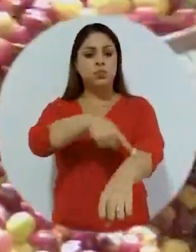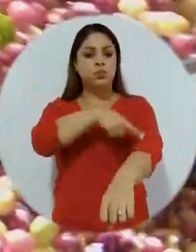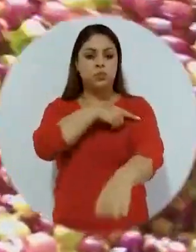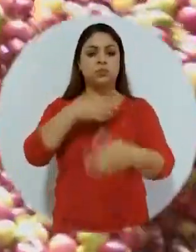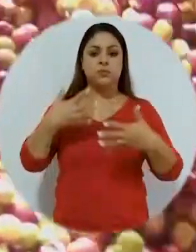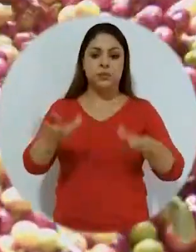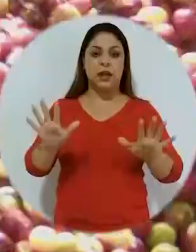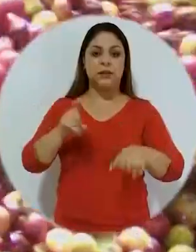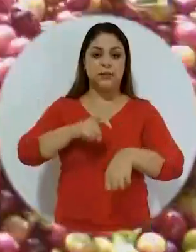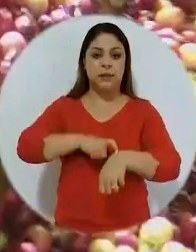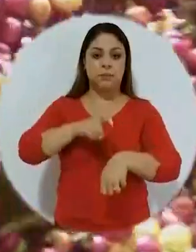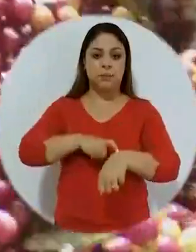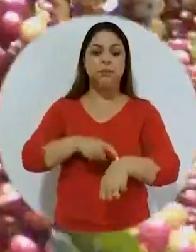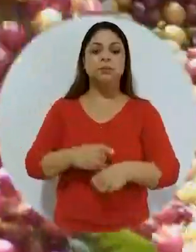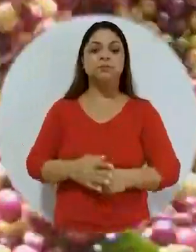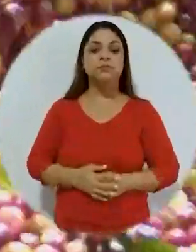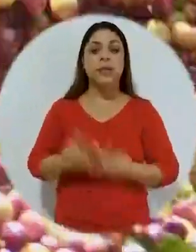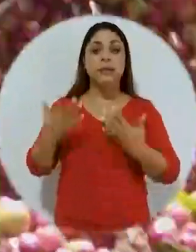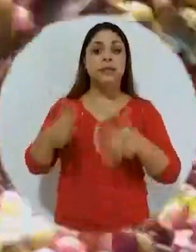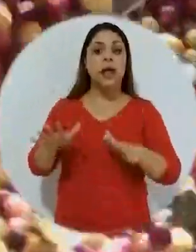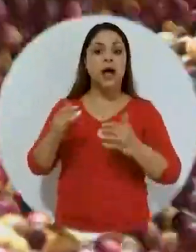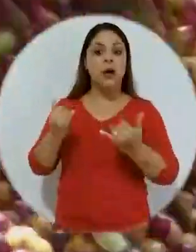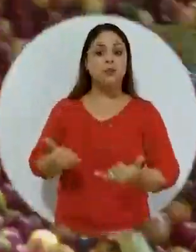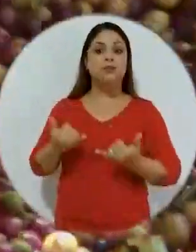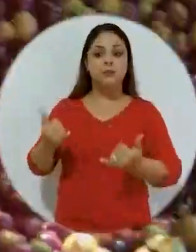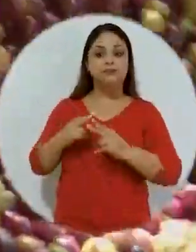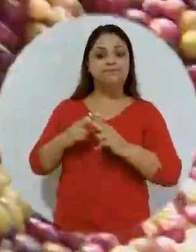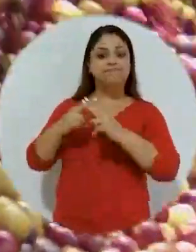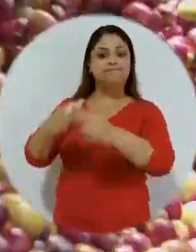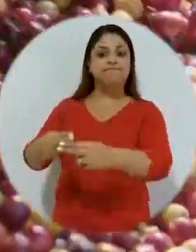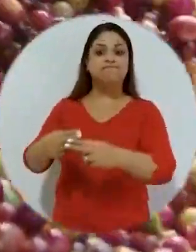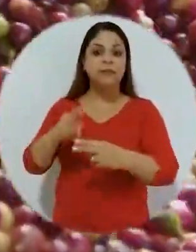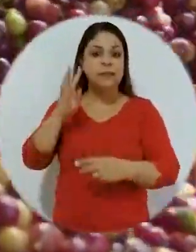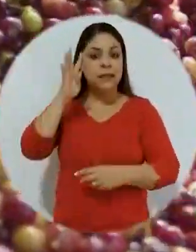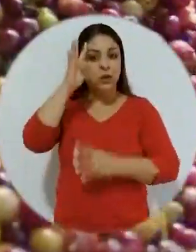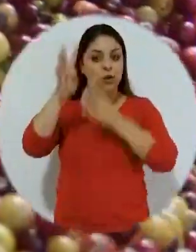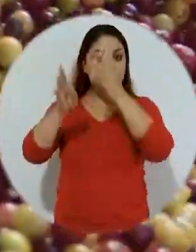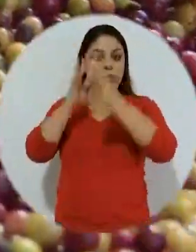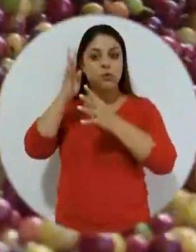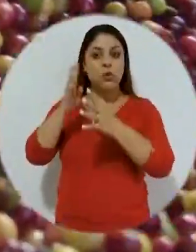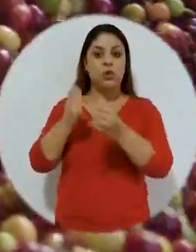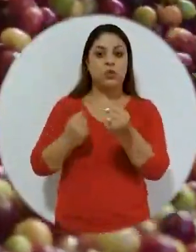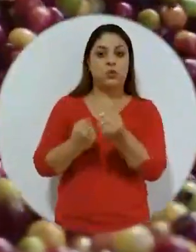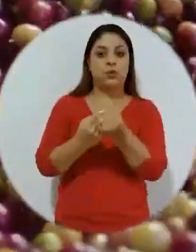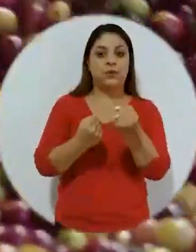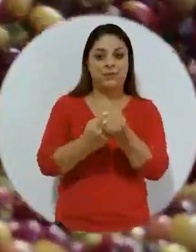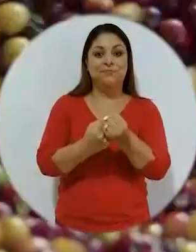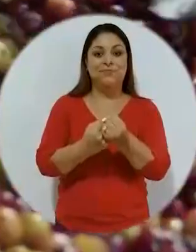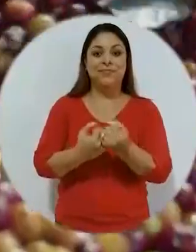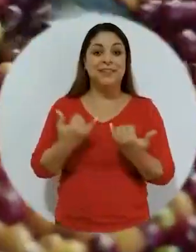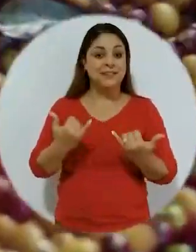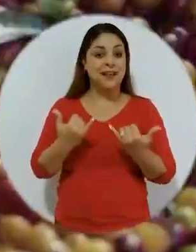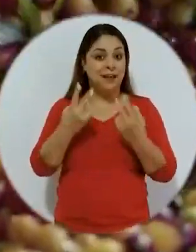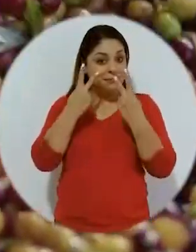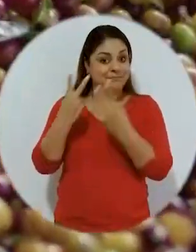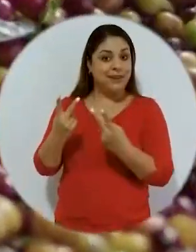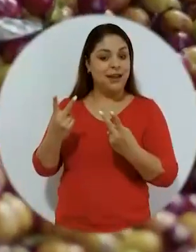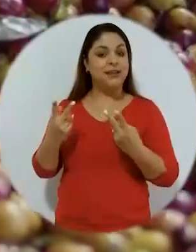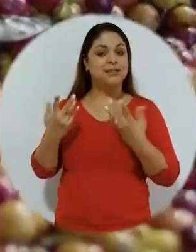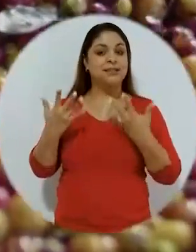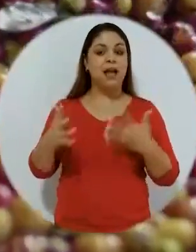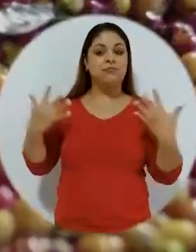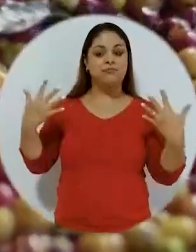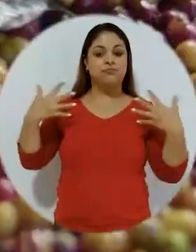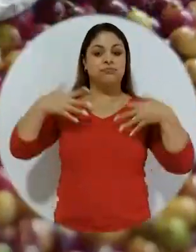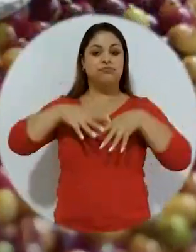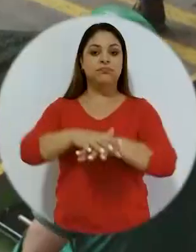tiempo. En este momento, pues ese departamento ya pasó a llamarse Innovación y Sostenibilidad. Entonces, aquí vemos cómo ya estamos